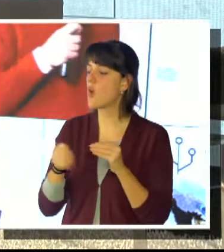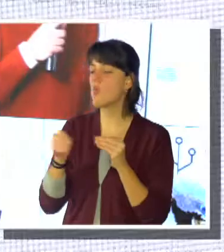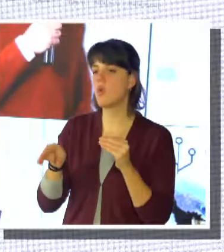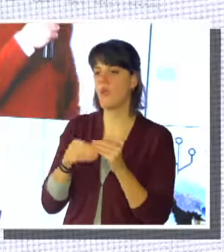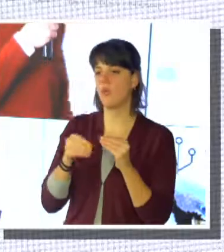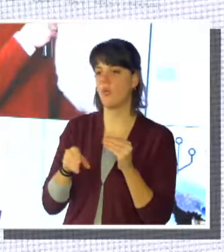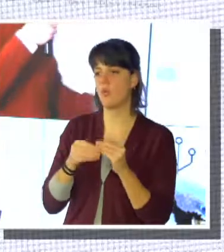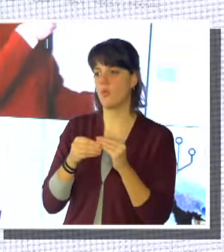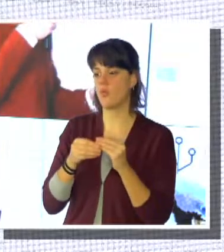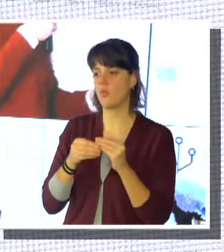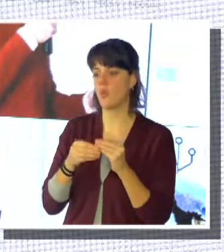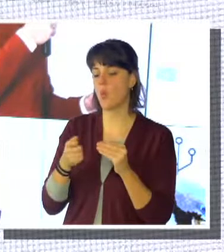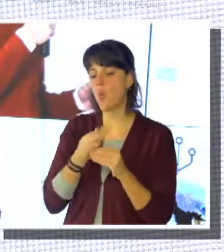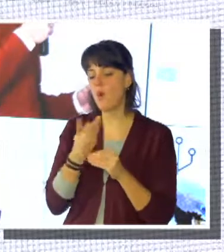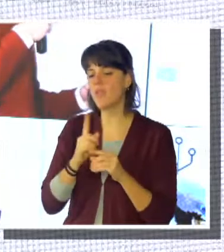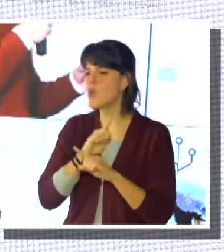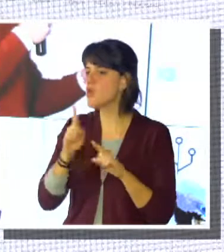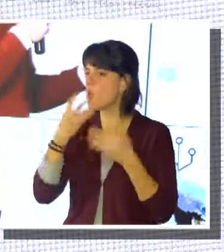Entonces, en el caso de la línea A,